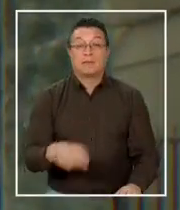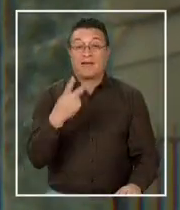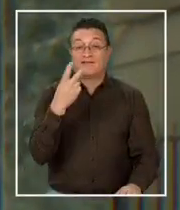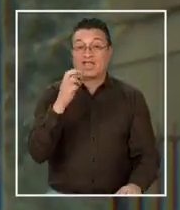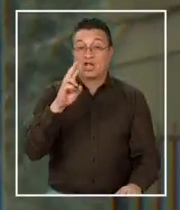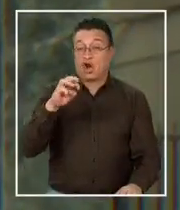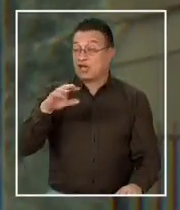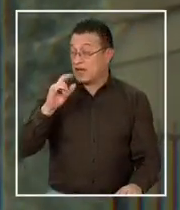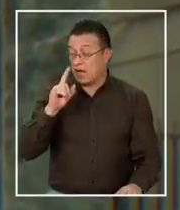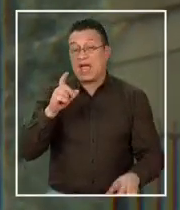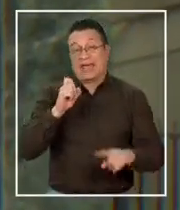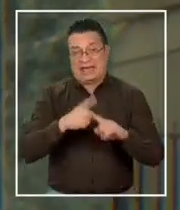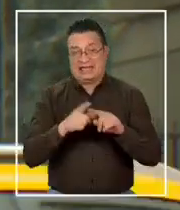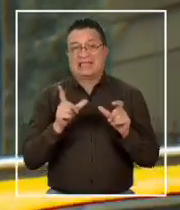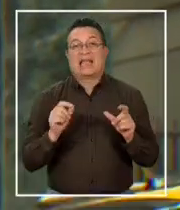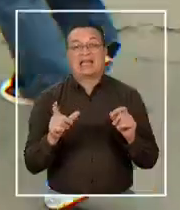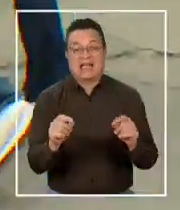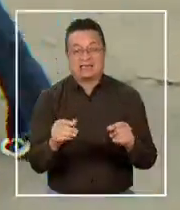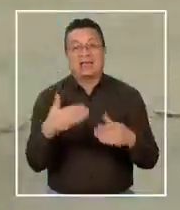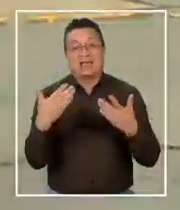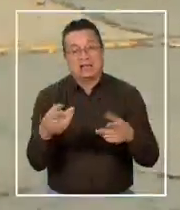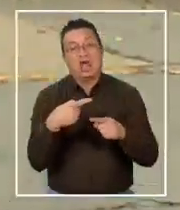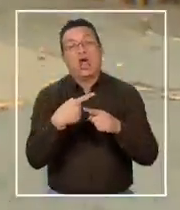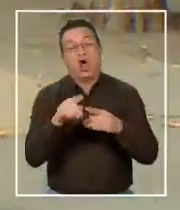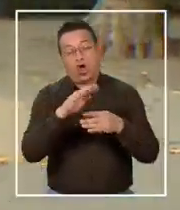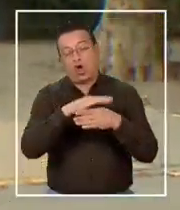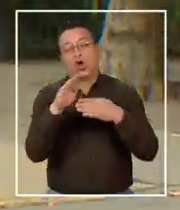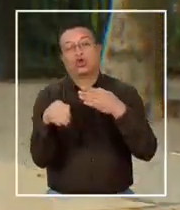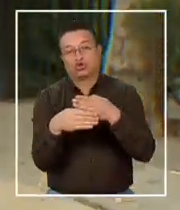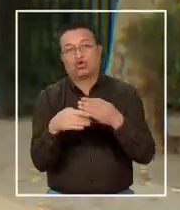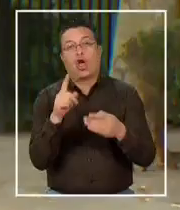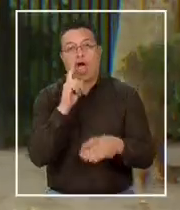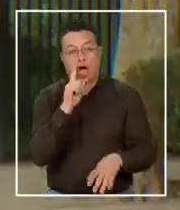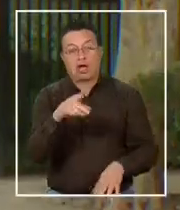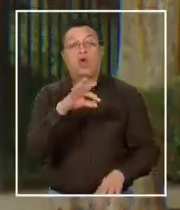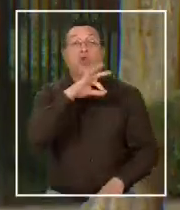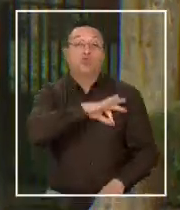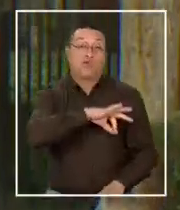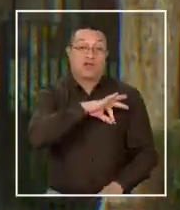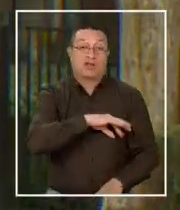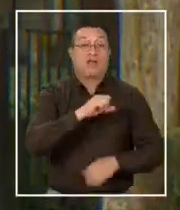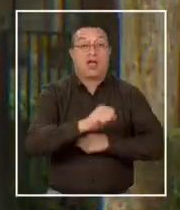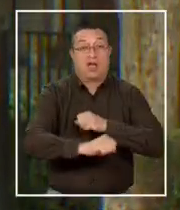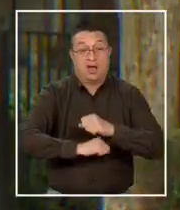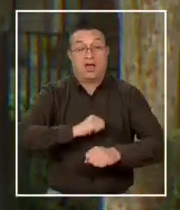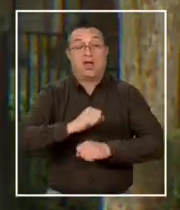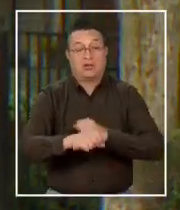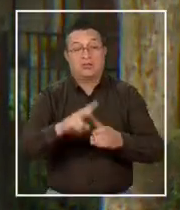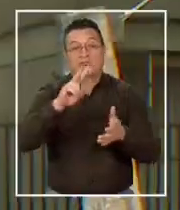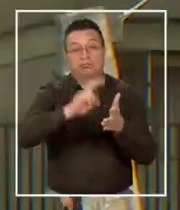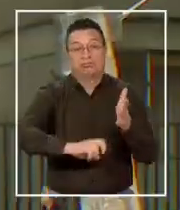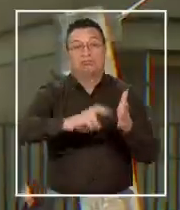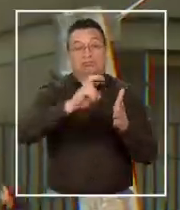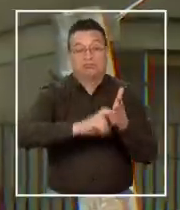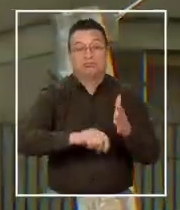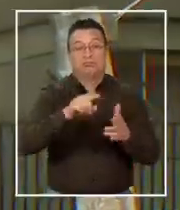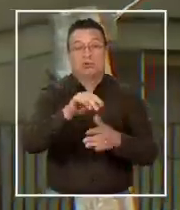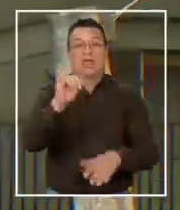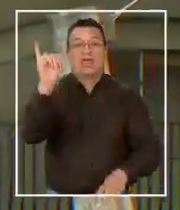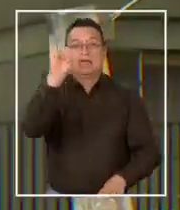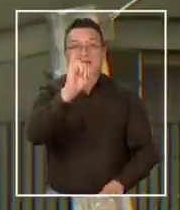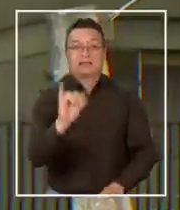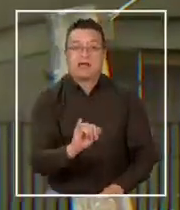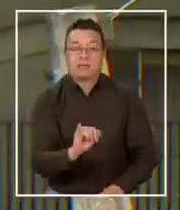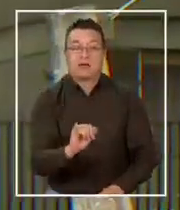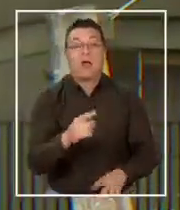Verónica tuvo cáncer y además la queja otra enfermedad preexistente. Es jubilada y por largos años ha cotizado en el sistema de